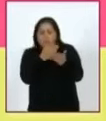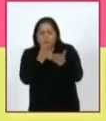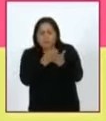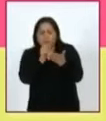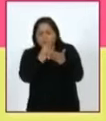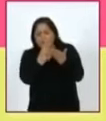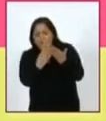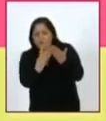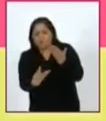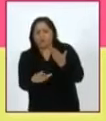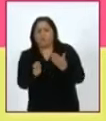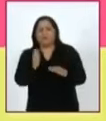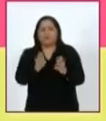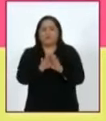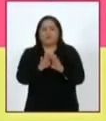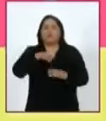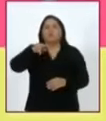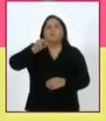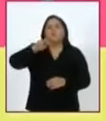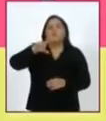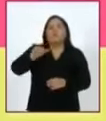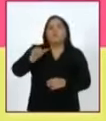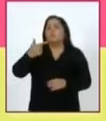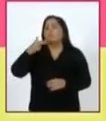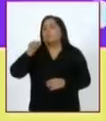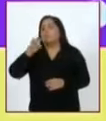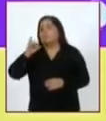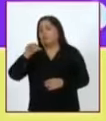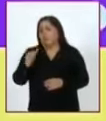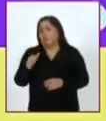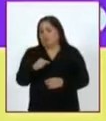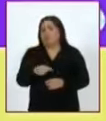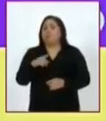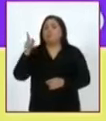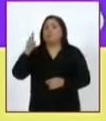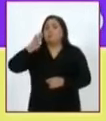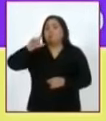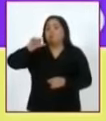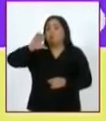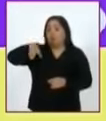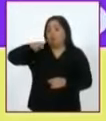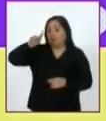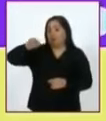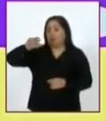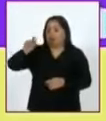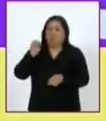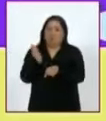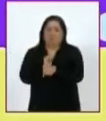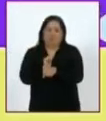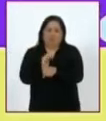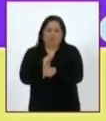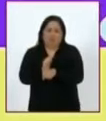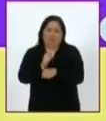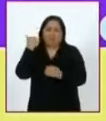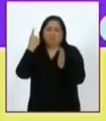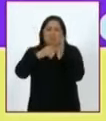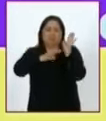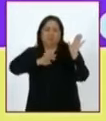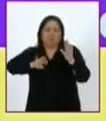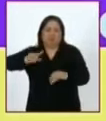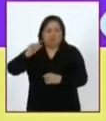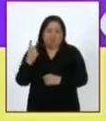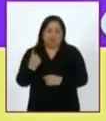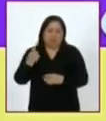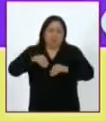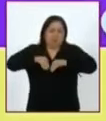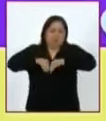la colección La novela gráfica. Black Mark, de los artistas Jill Kent y Archie Goodwin,